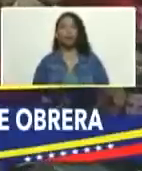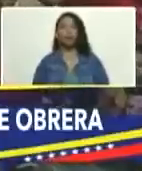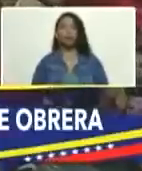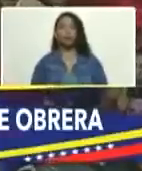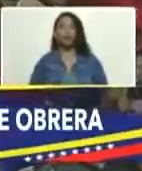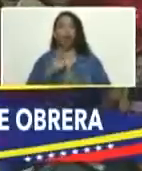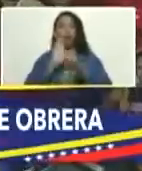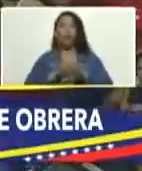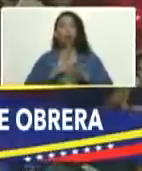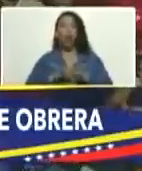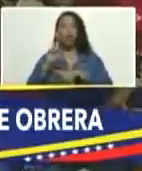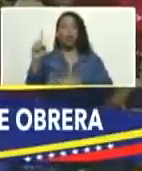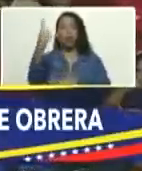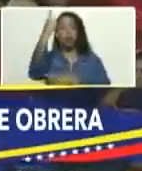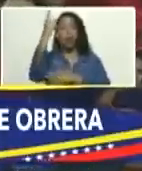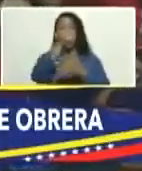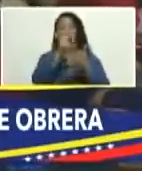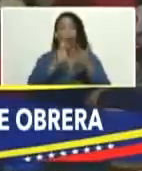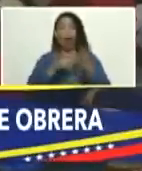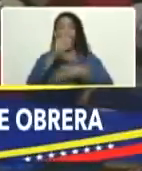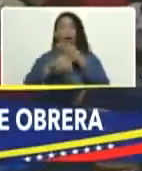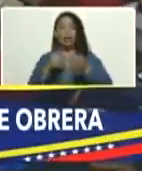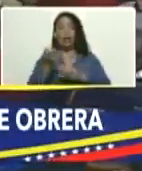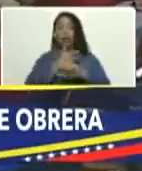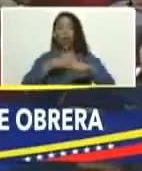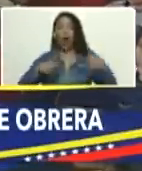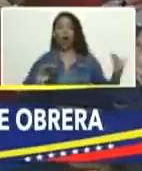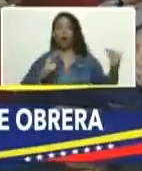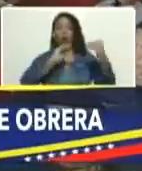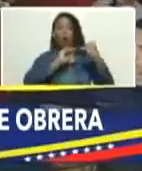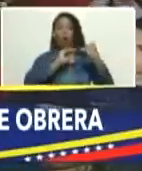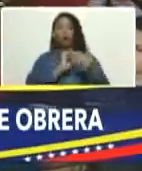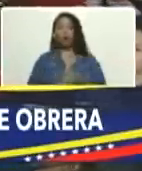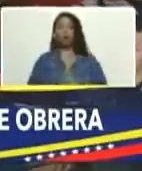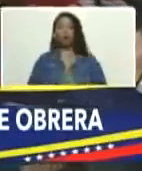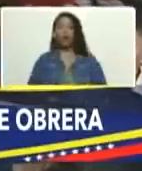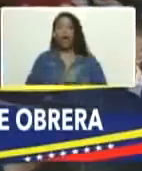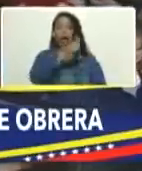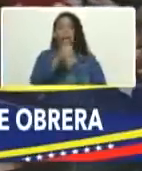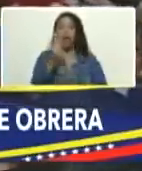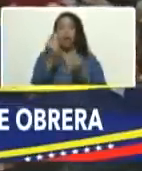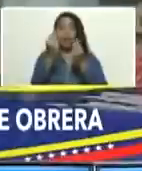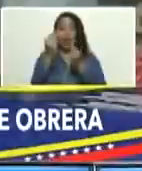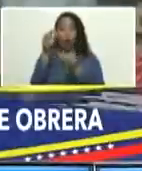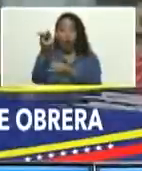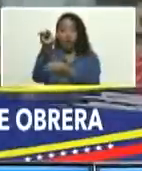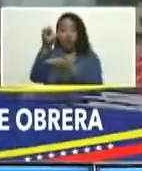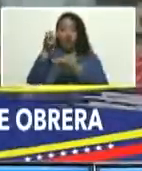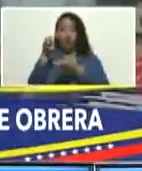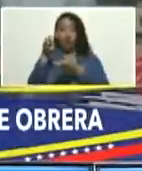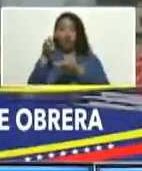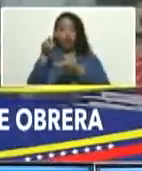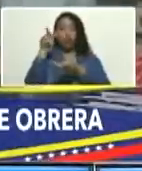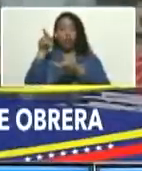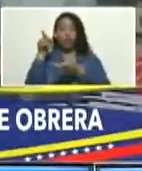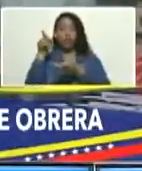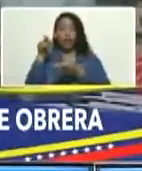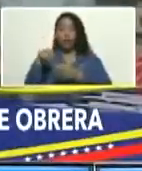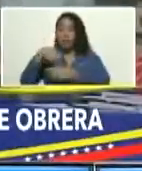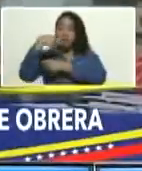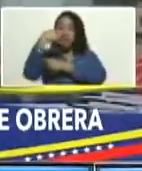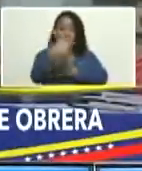Por eso la primera línea es consolidar el crecimiento con igualdad. Y cada churupito que se capte de riqueza,